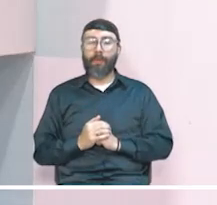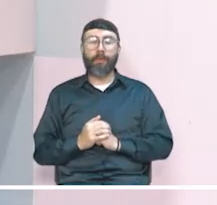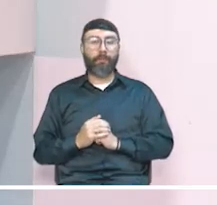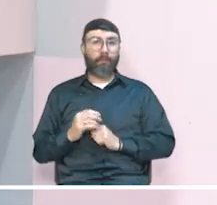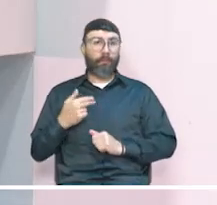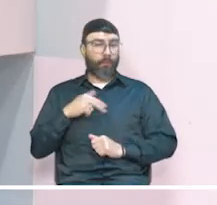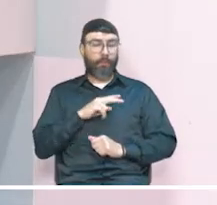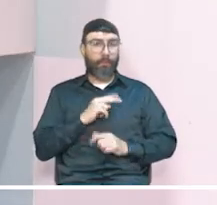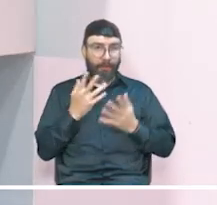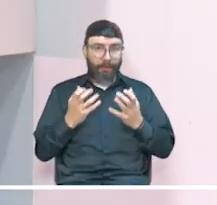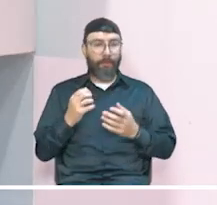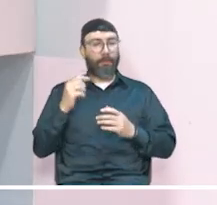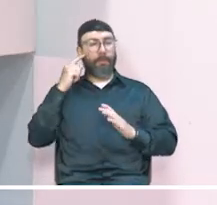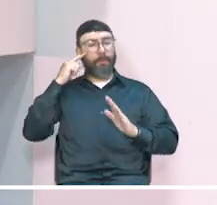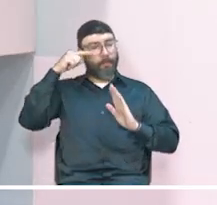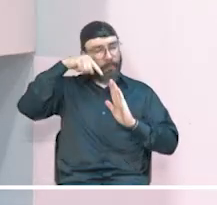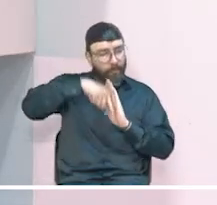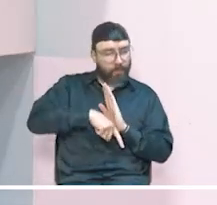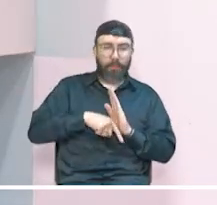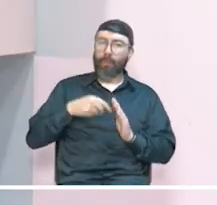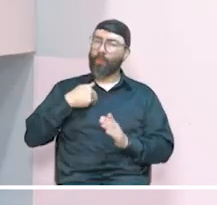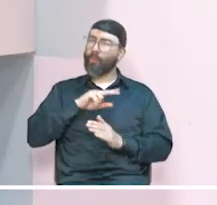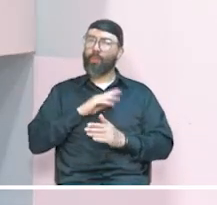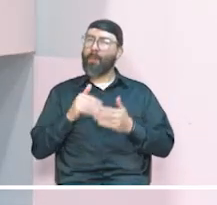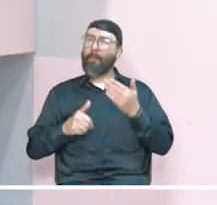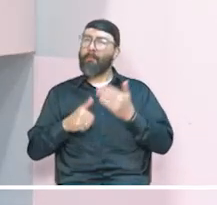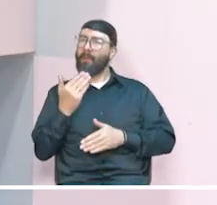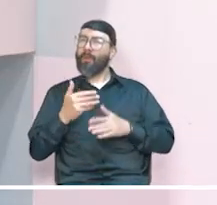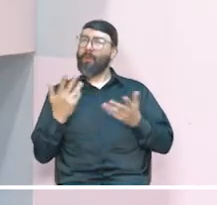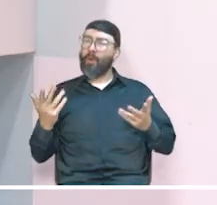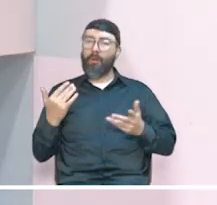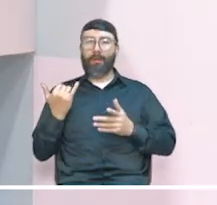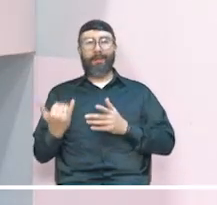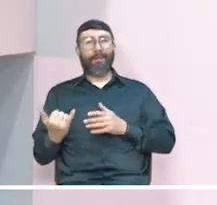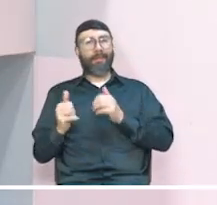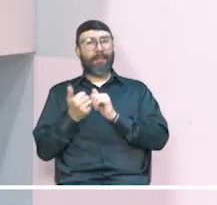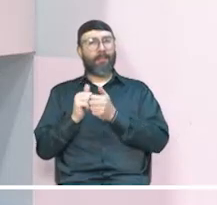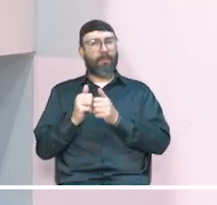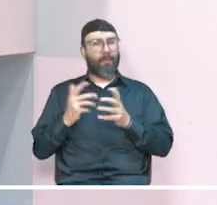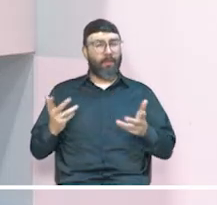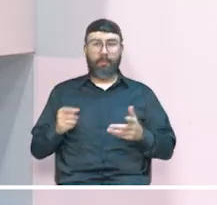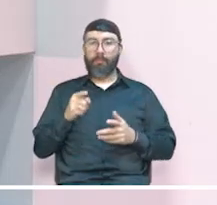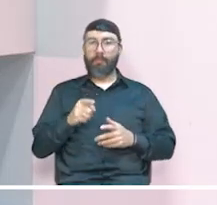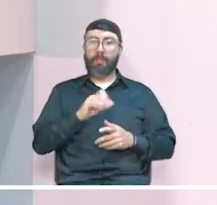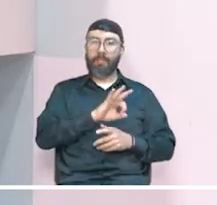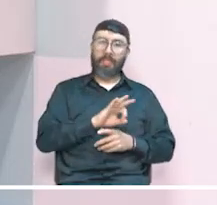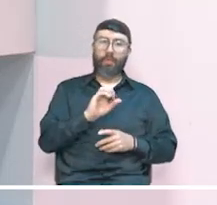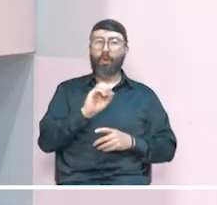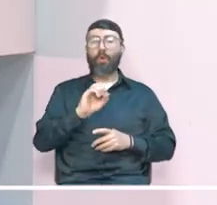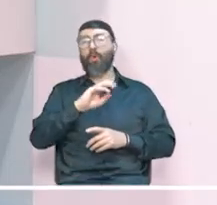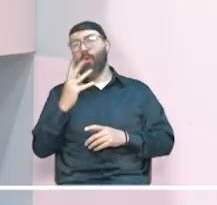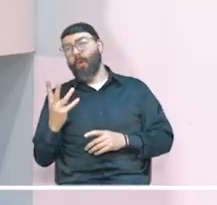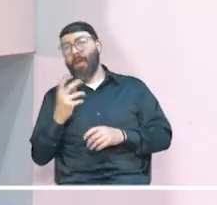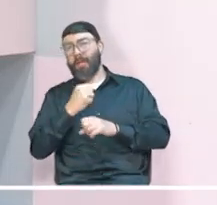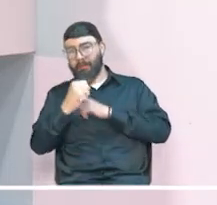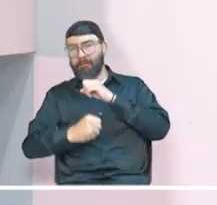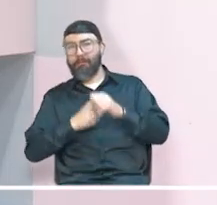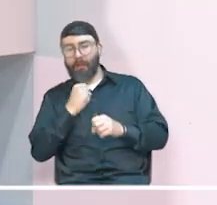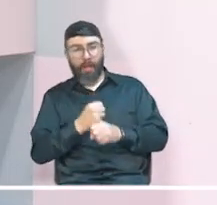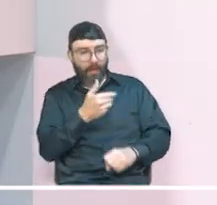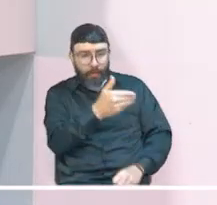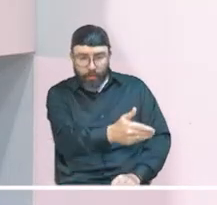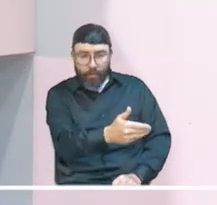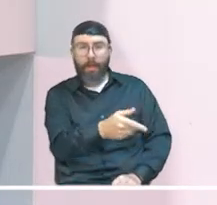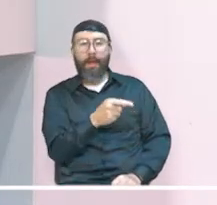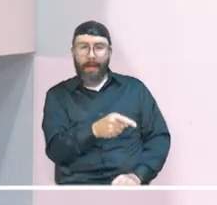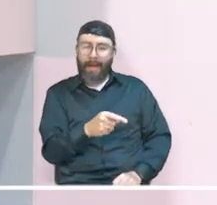poquito más. Ahorita hablamos de cómo iniciar nuestra etapa deportiva. Dijimos que entre los 3, entre los 4 años, dar la oportunidad de entrar a esa conciencia